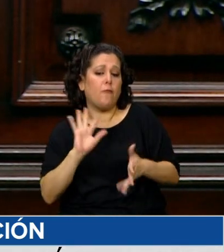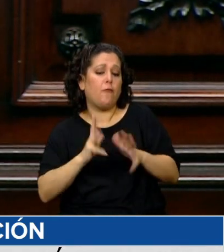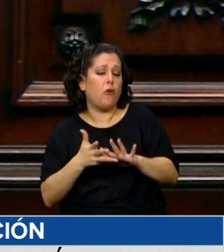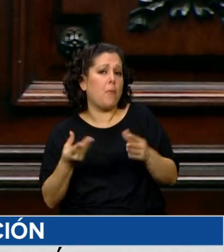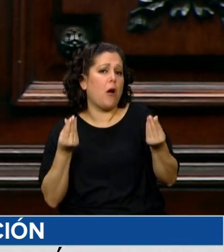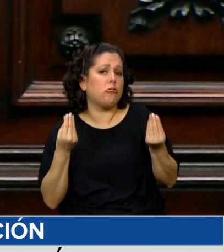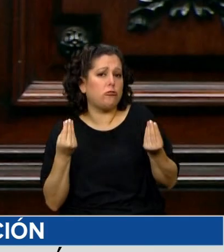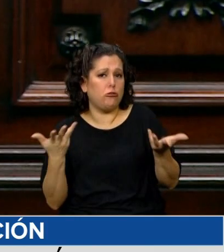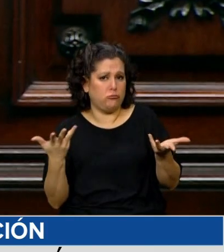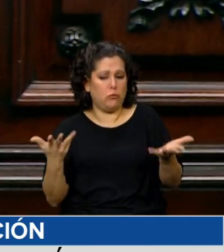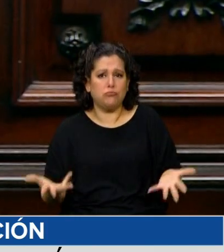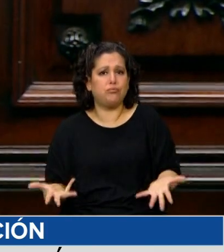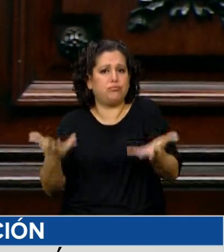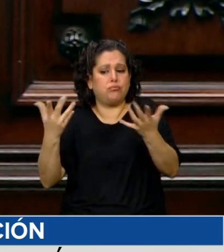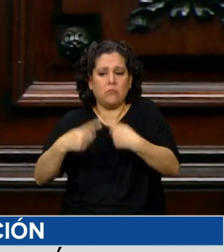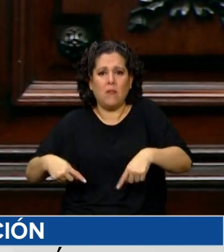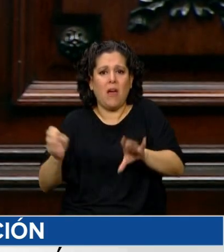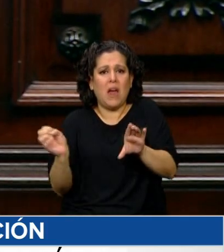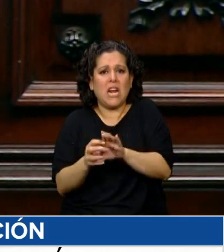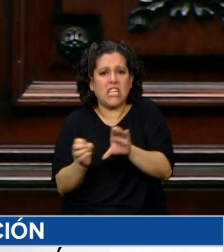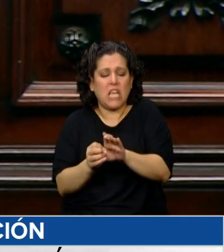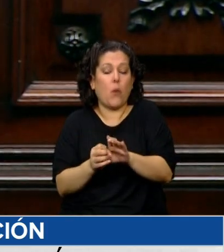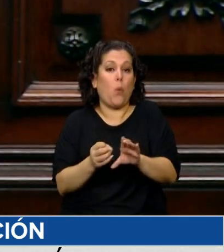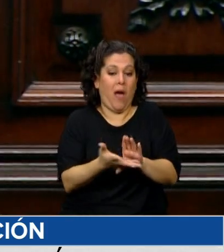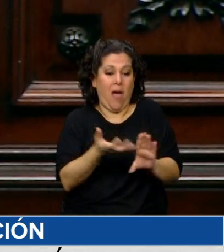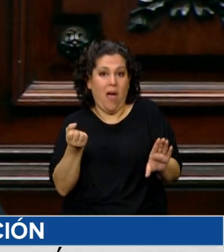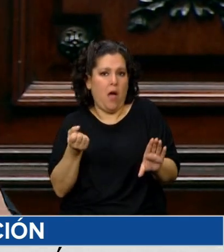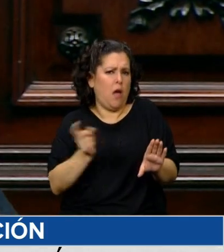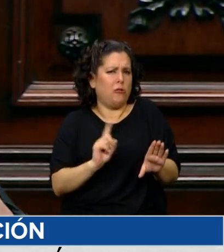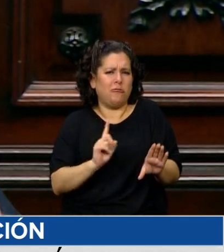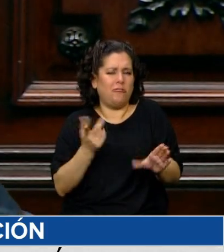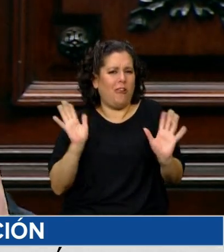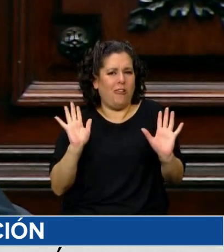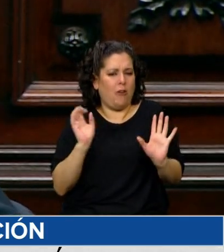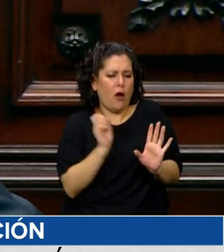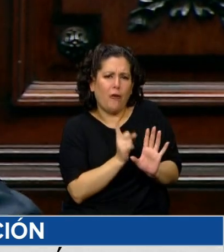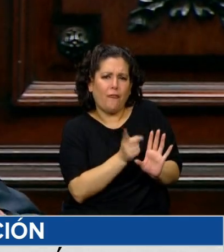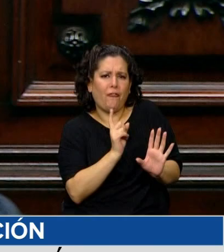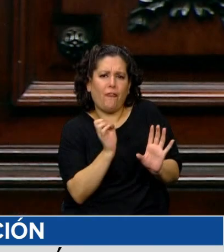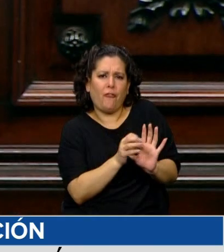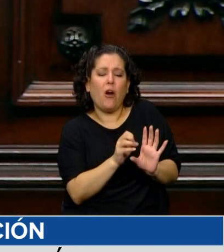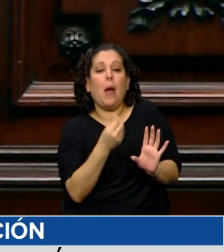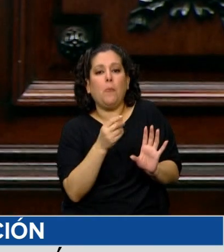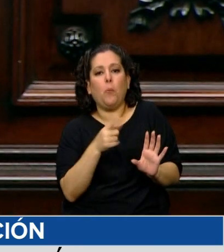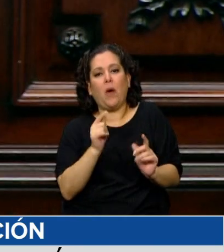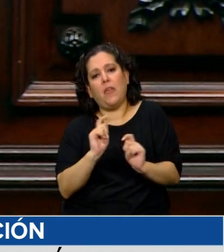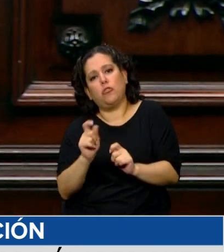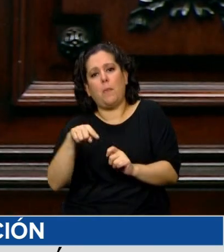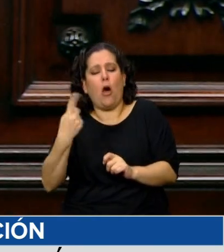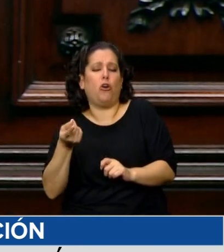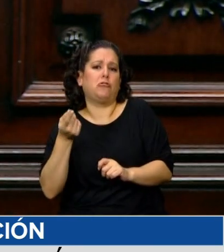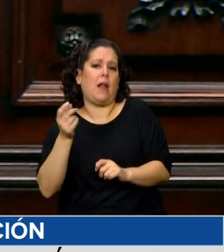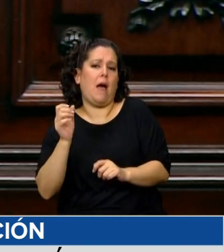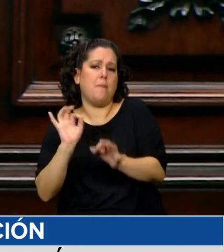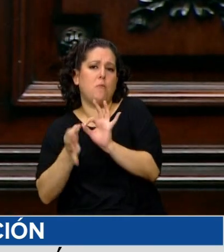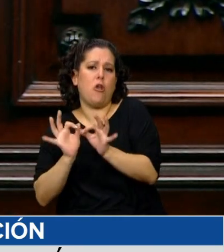manera fortalecemos nuestra reserva, no utilizando reservas en los lugares que podríamos utilizar otras monedas. Por